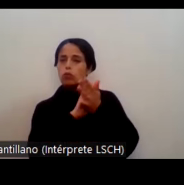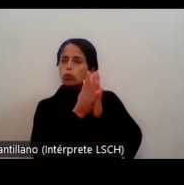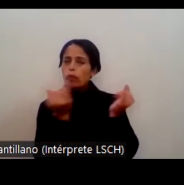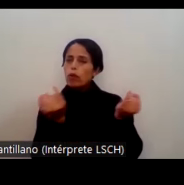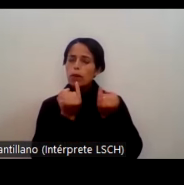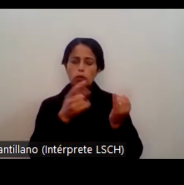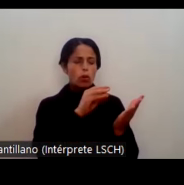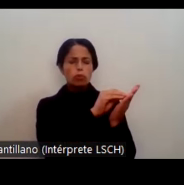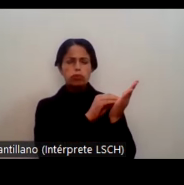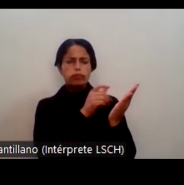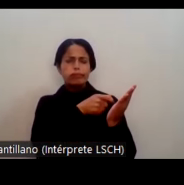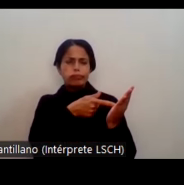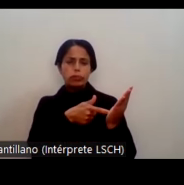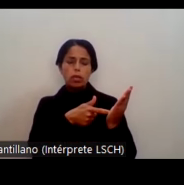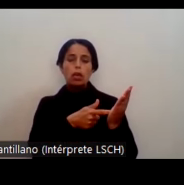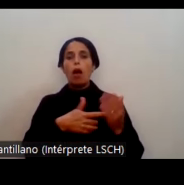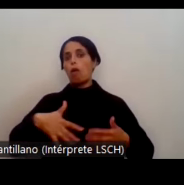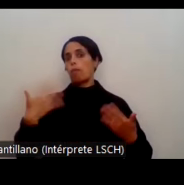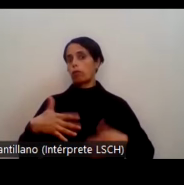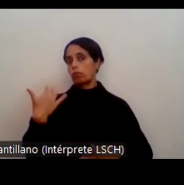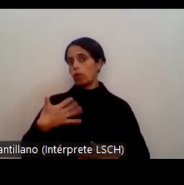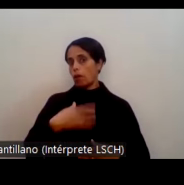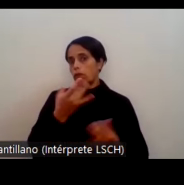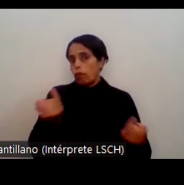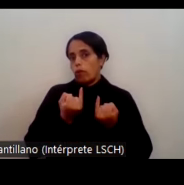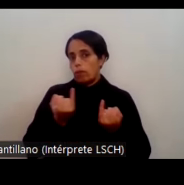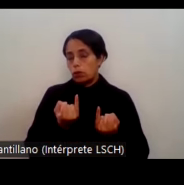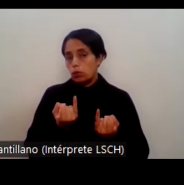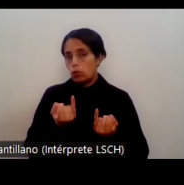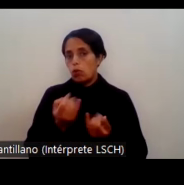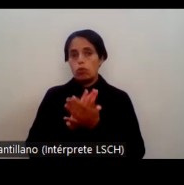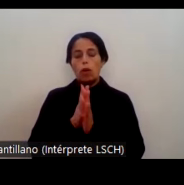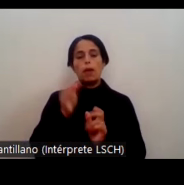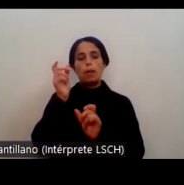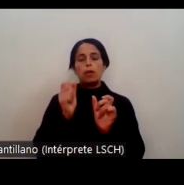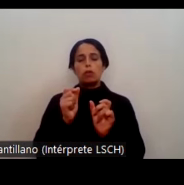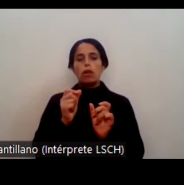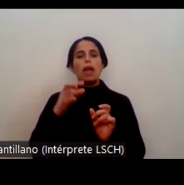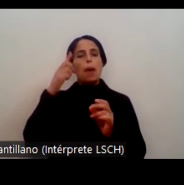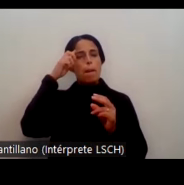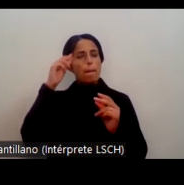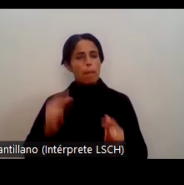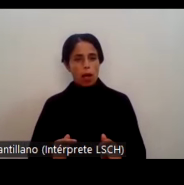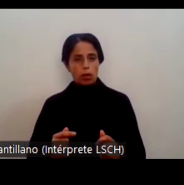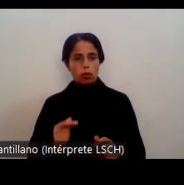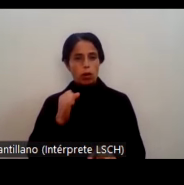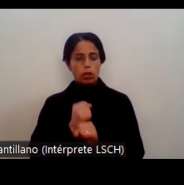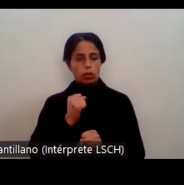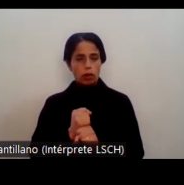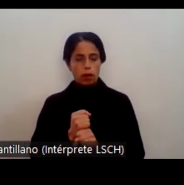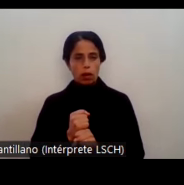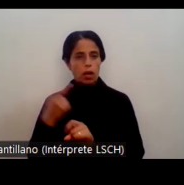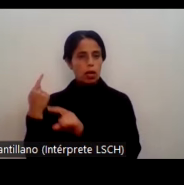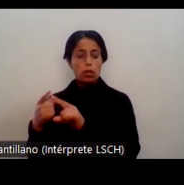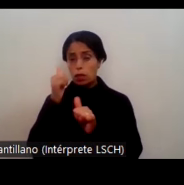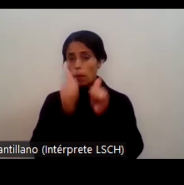máxima utilidad actualmente para los arqueólogos o los antropólogos, todo tipo de disciplinas